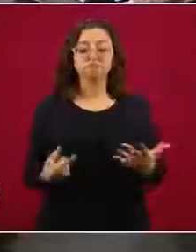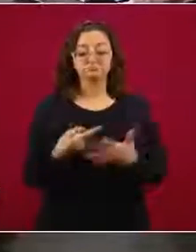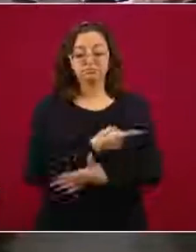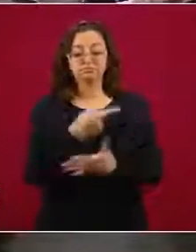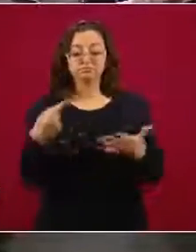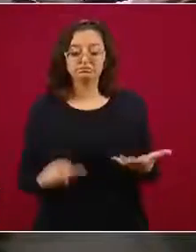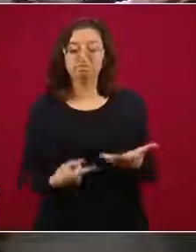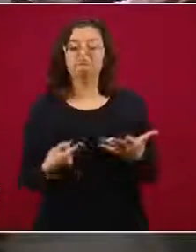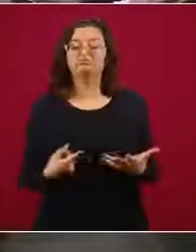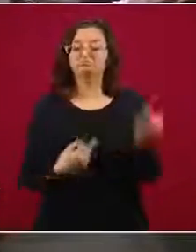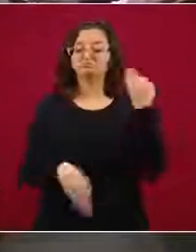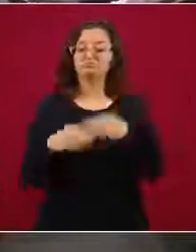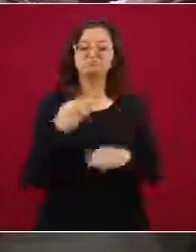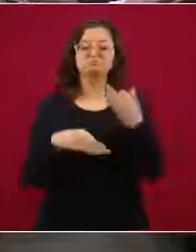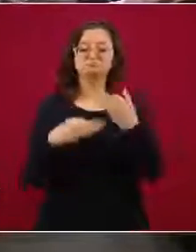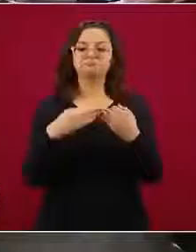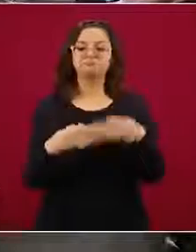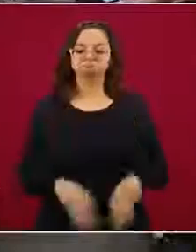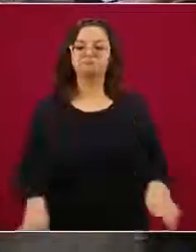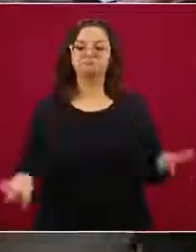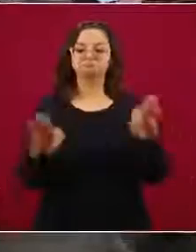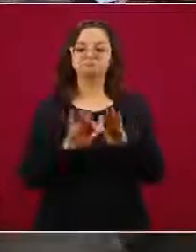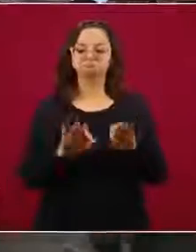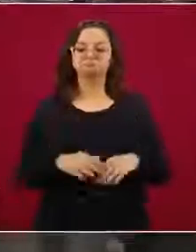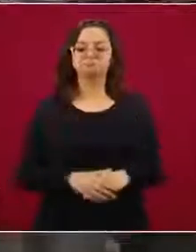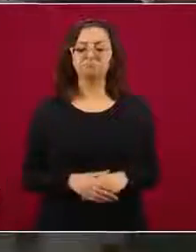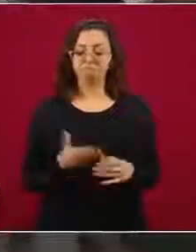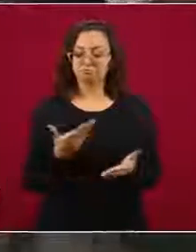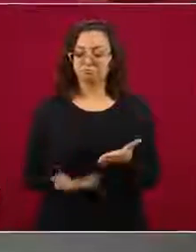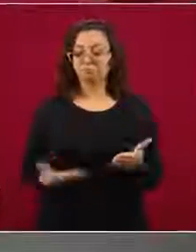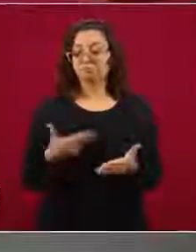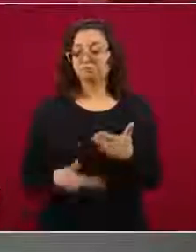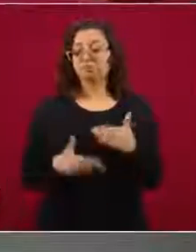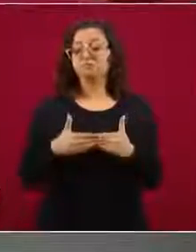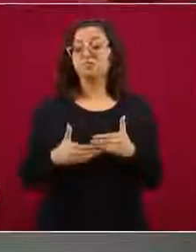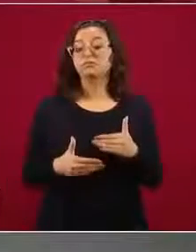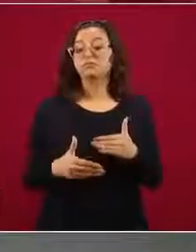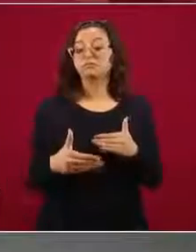importante ahora y para el mediano